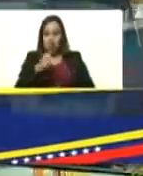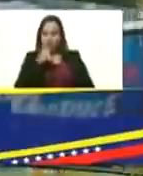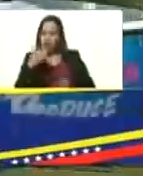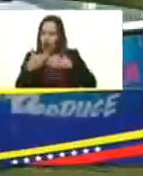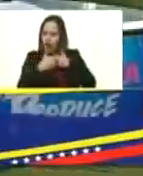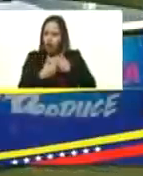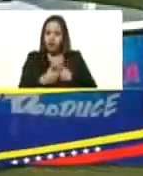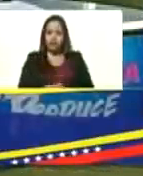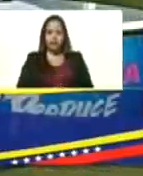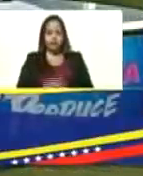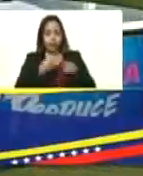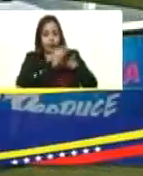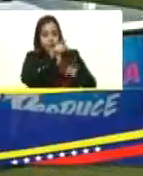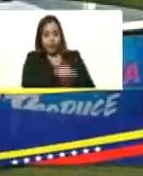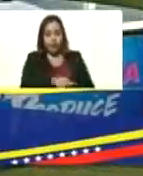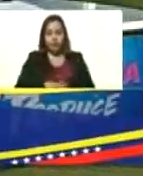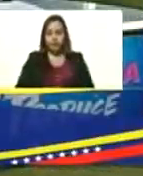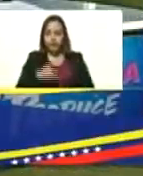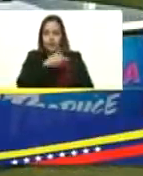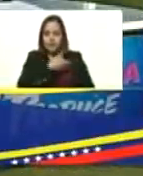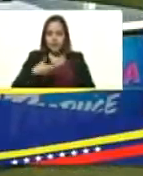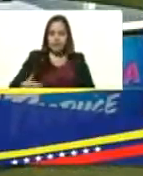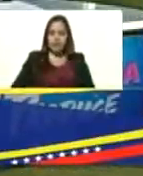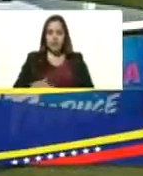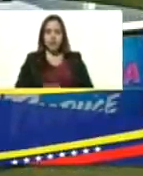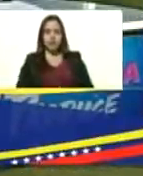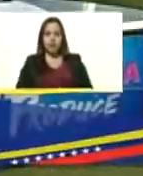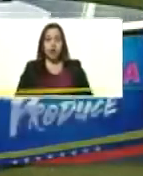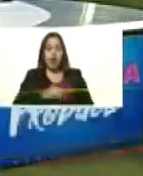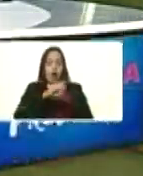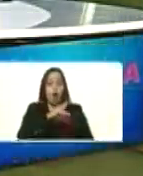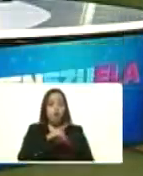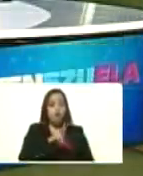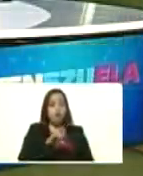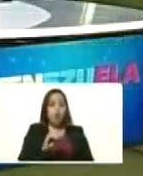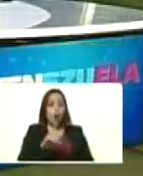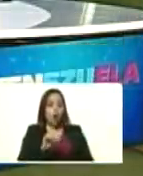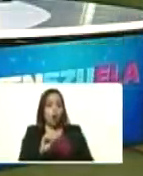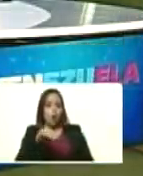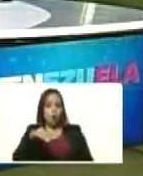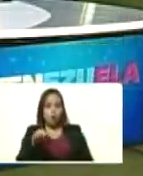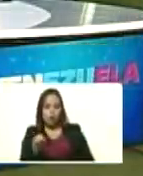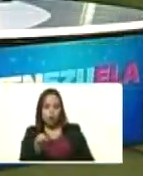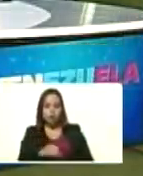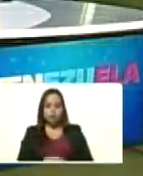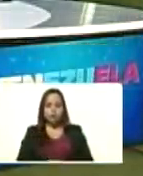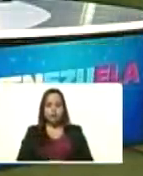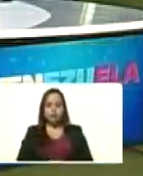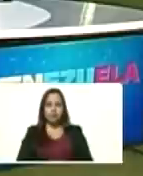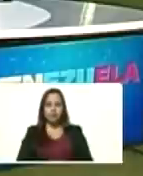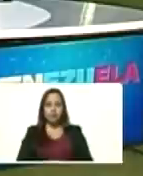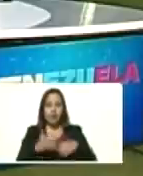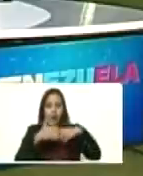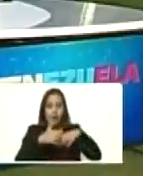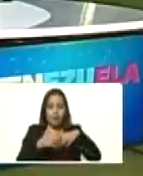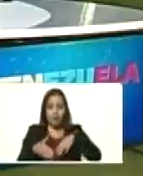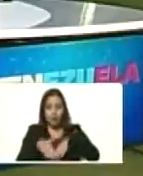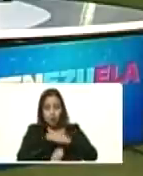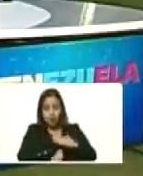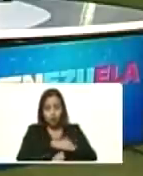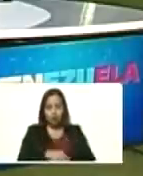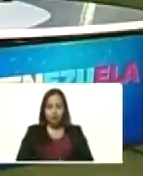david somos a presidente de puro lomo puro lomo puro lomo pero lo malo que le gusta